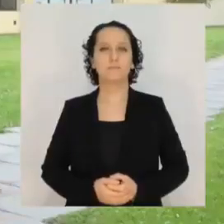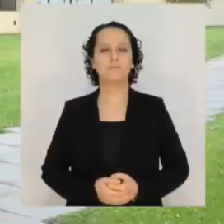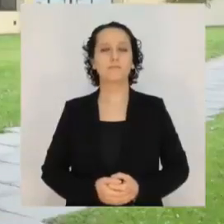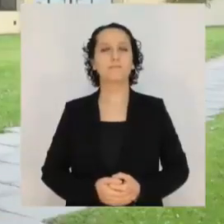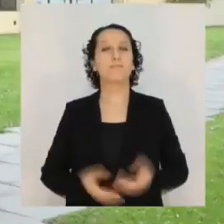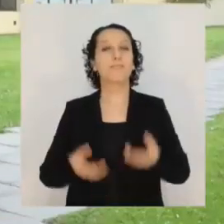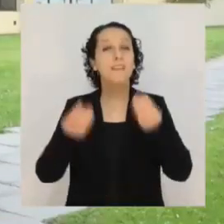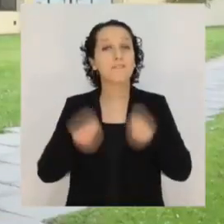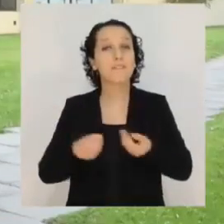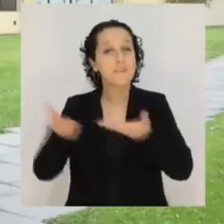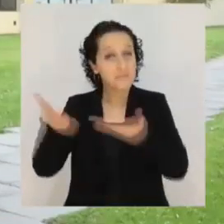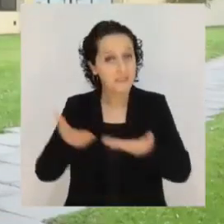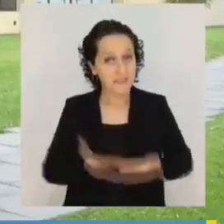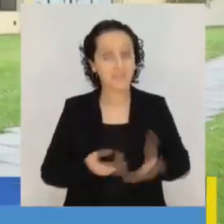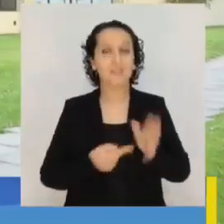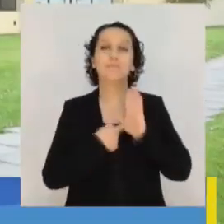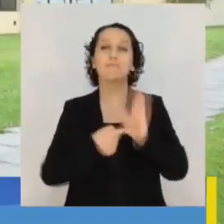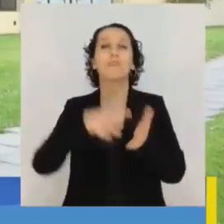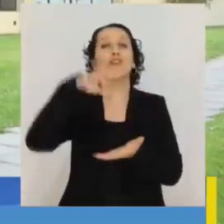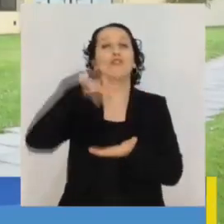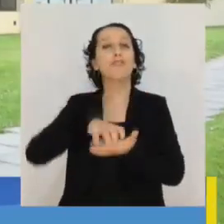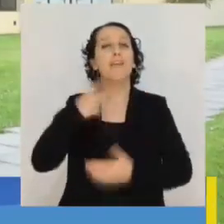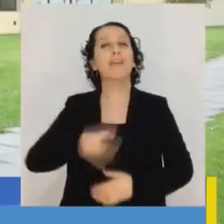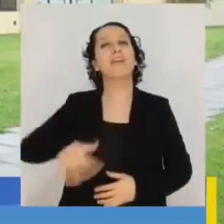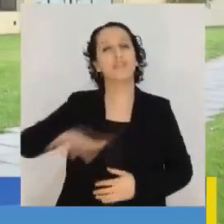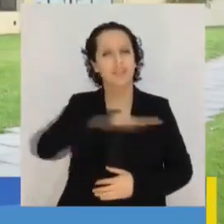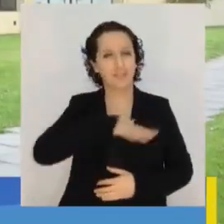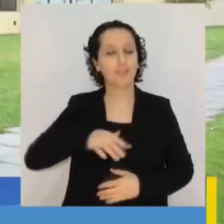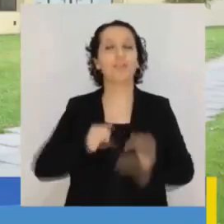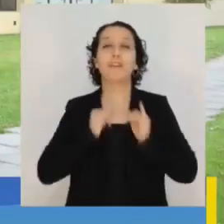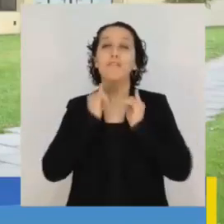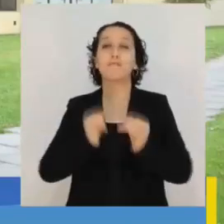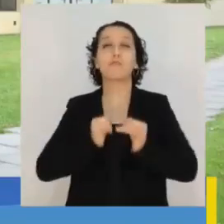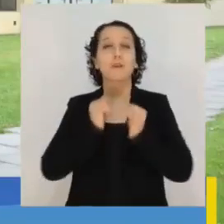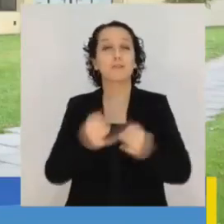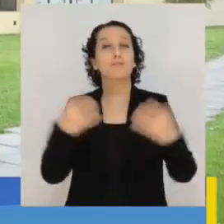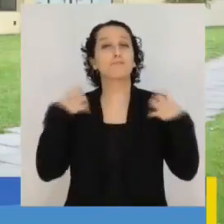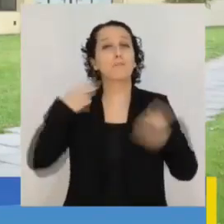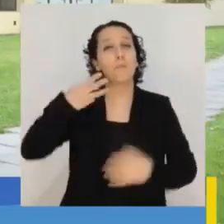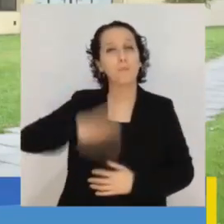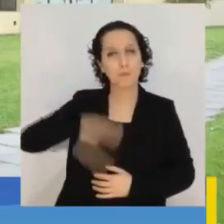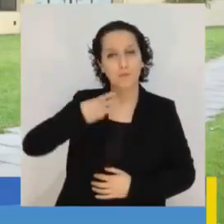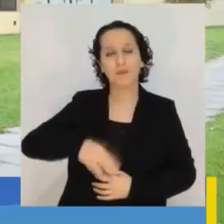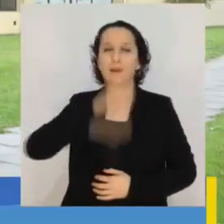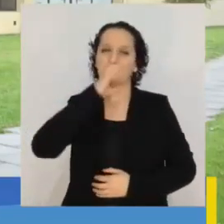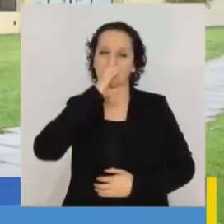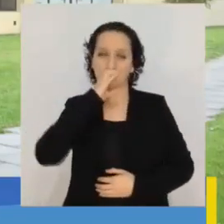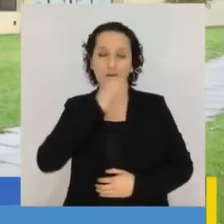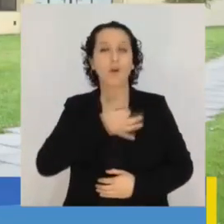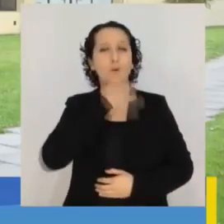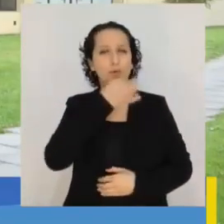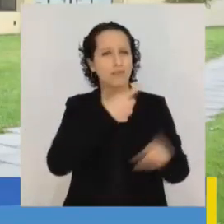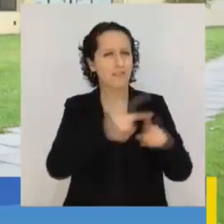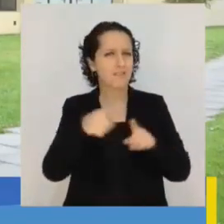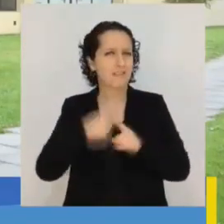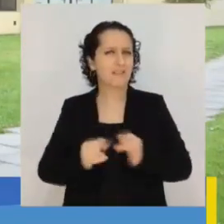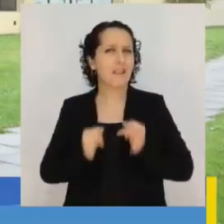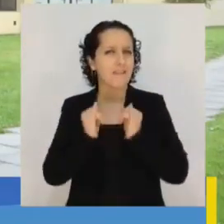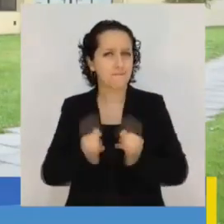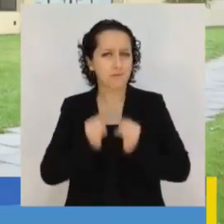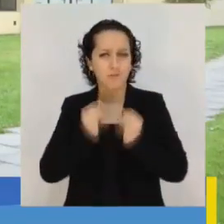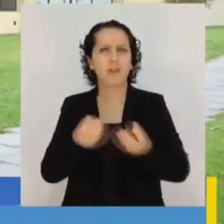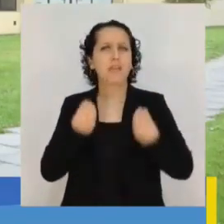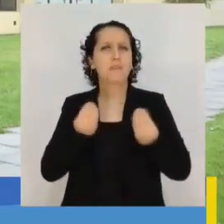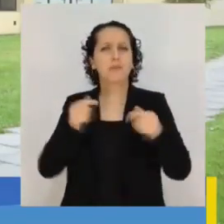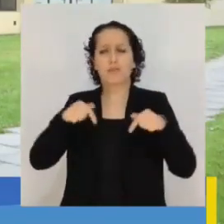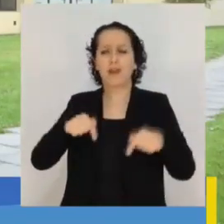Bienvenidas y bienvenidos a una nueva edición de Ciudad de Todas y Todos, el informativo de la Municipalidad de Concepción, que les trae las principales informaciones de lo que ha ocurrido